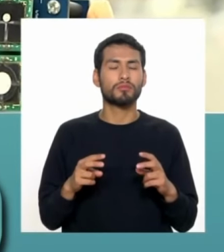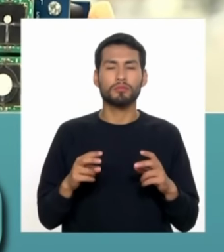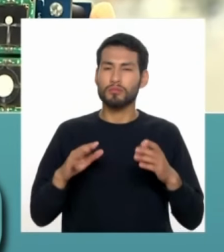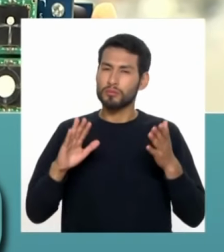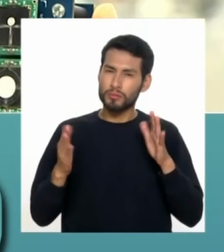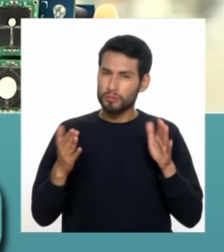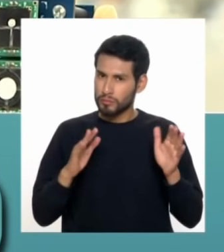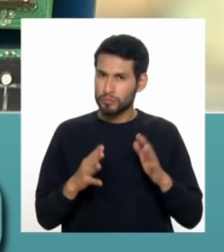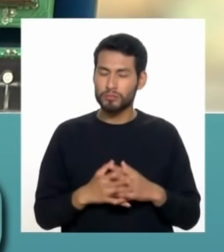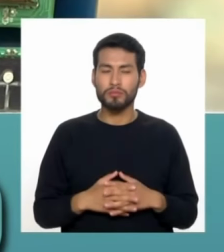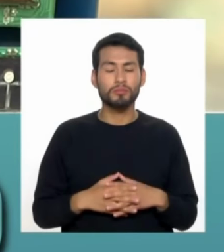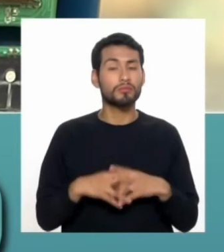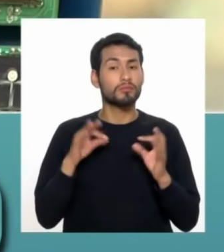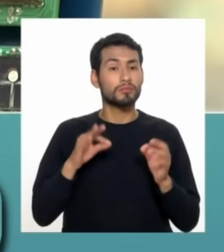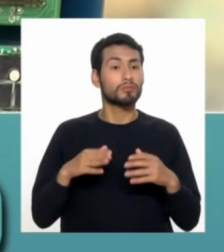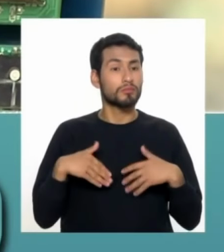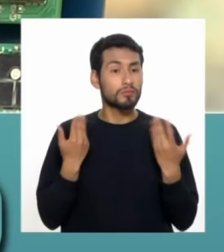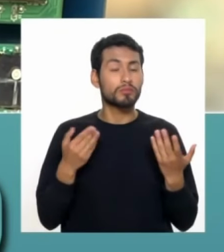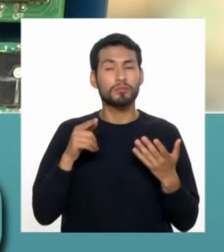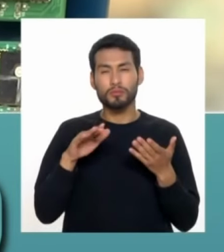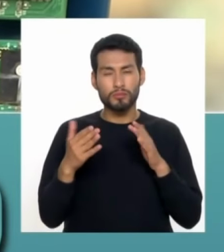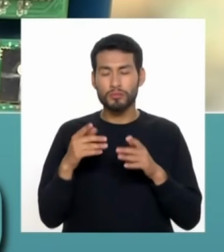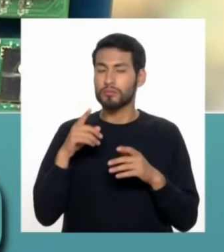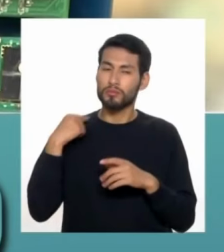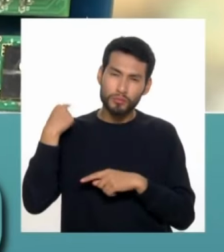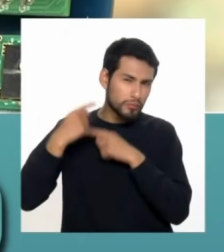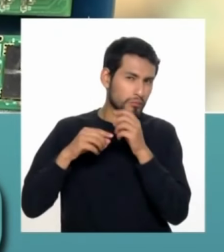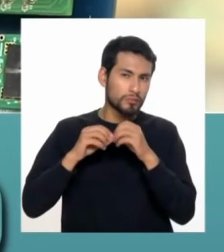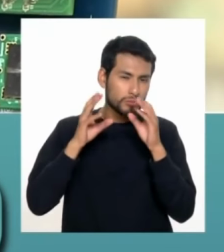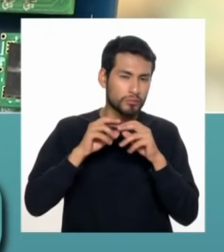promedio, donde se puede sacar un promedio diario,